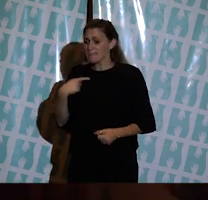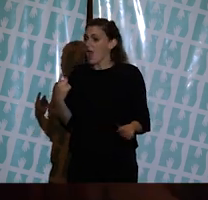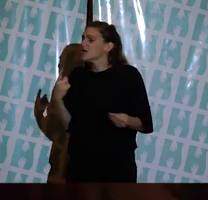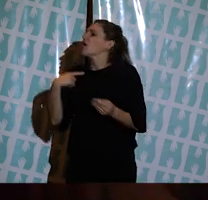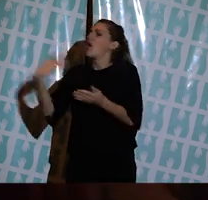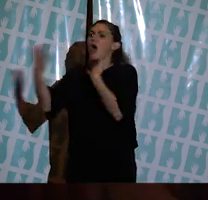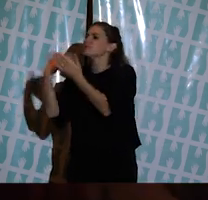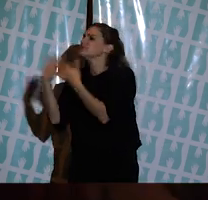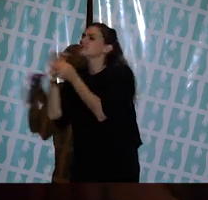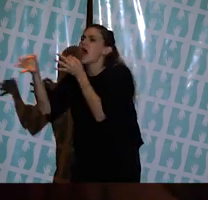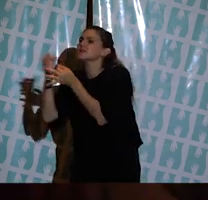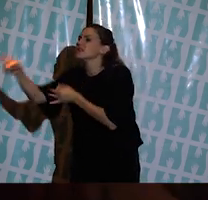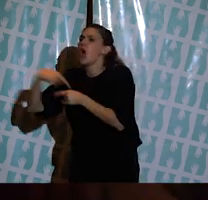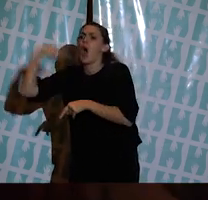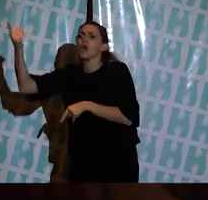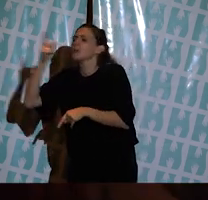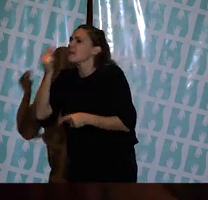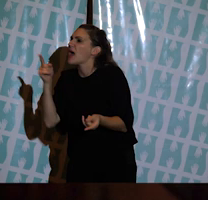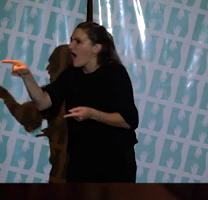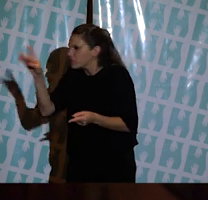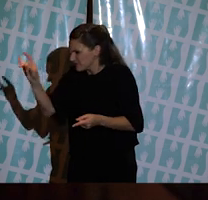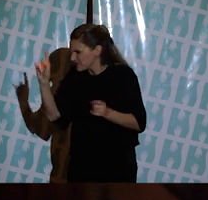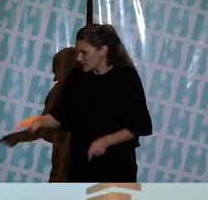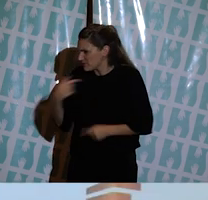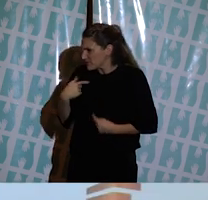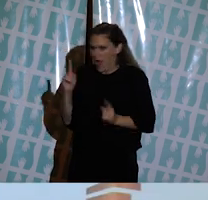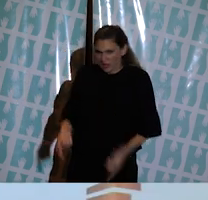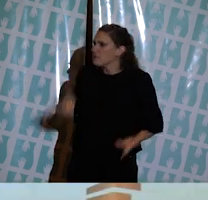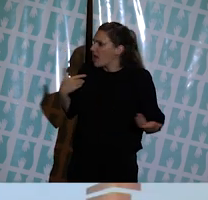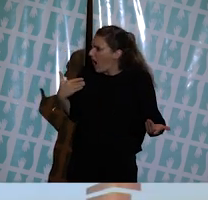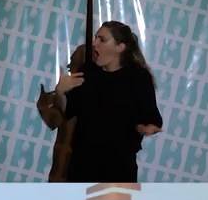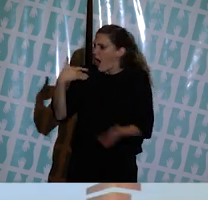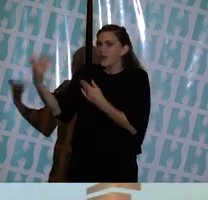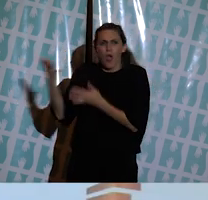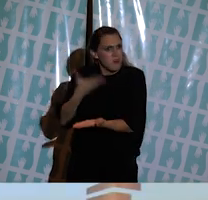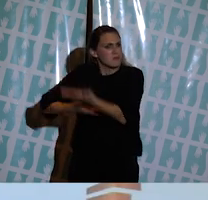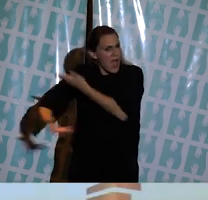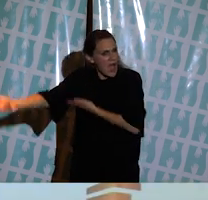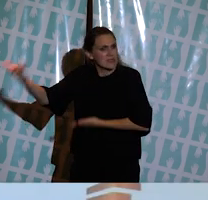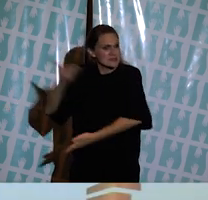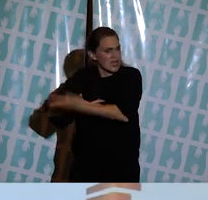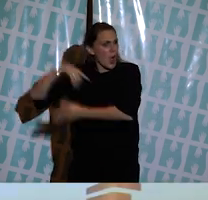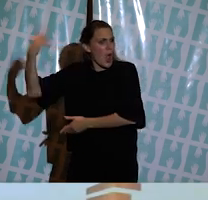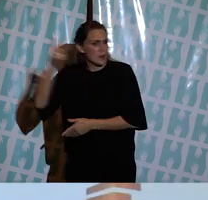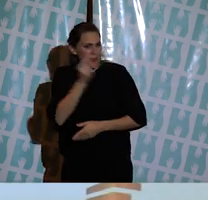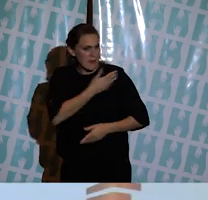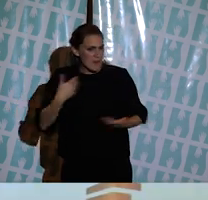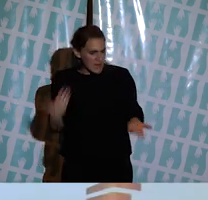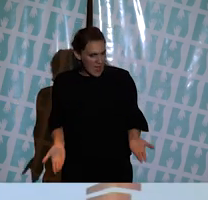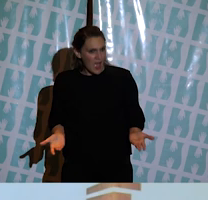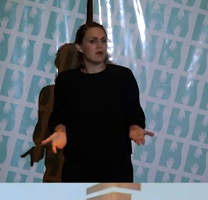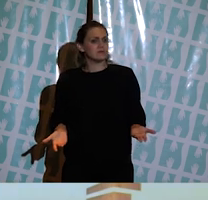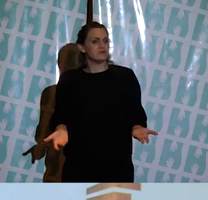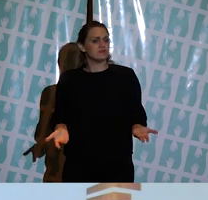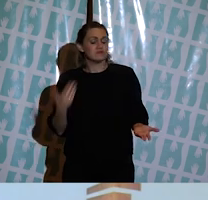sociedad, en algunas va a ser difícil, en otros no tanto. ¿Por qué? Creo que esa es la esperanza que